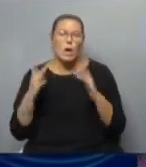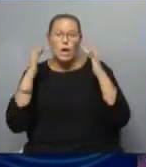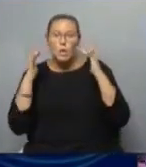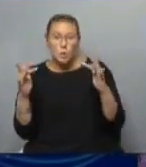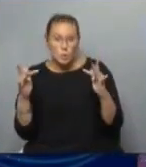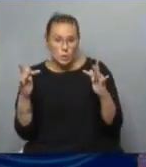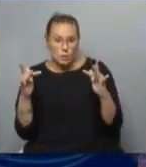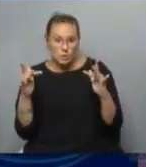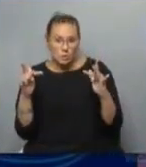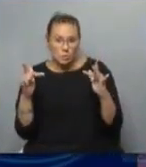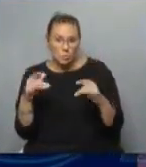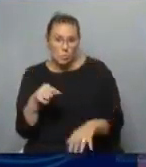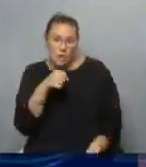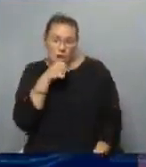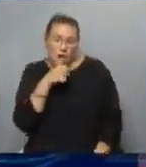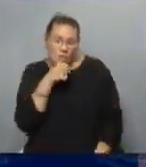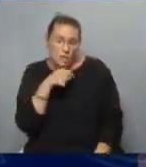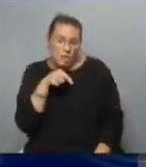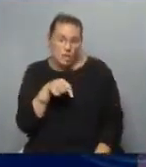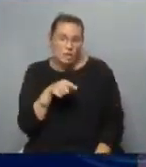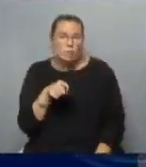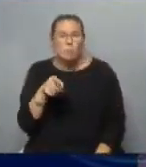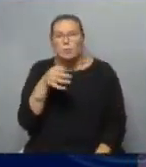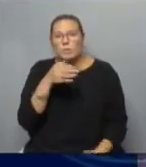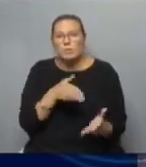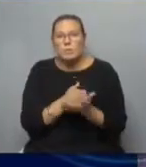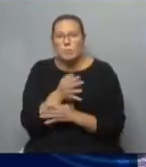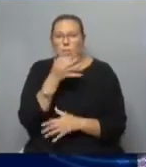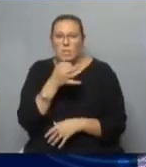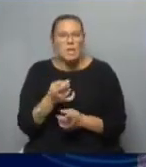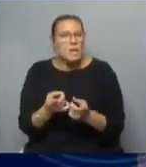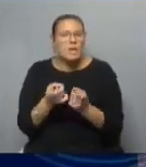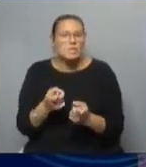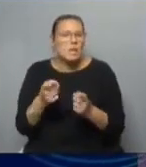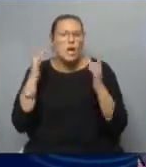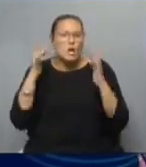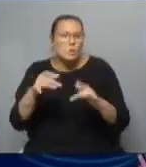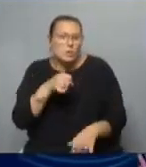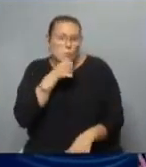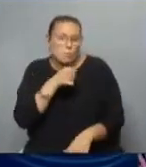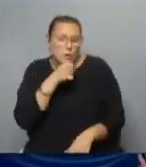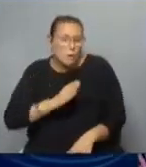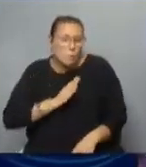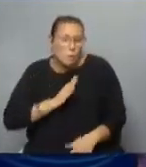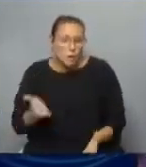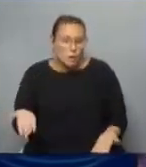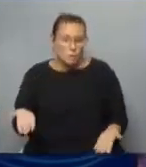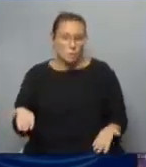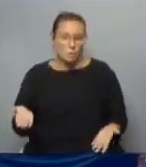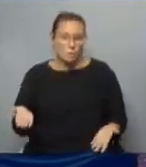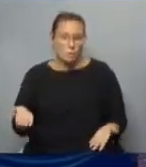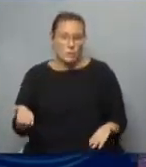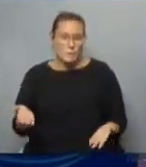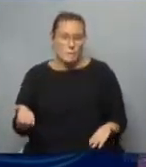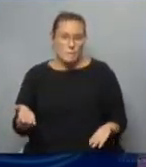educación para la vejez, porque eso no se empieza... Vos has dicho que es imprescindible que claro, exista una educación para la mujer. Porque, ¿sabes qué pasa, Noelia?